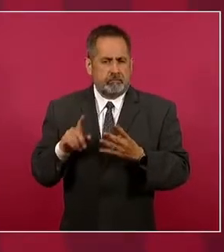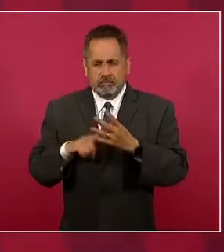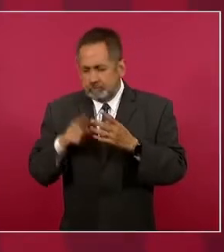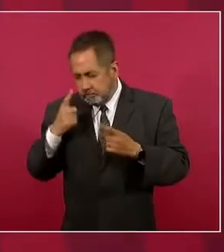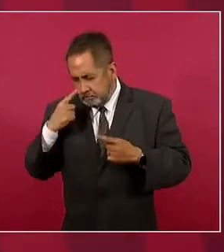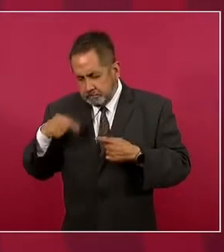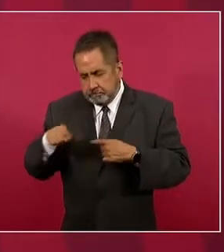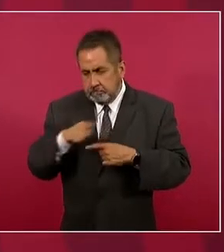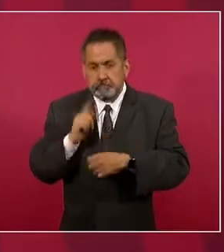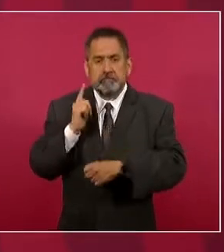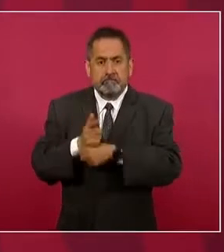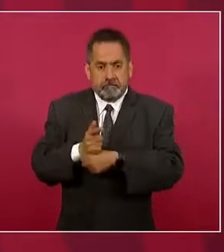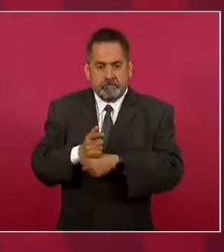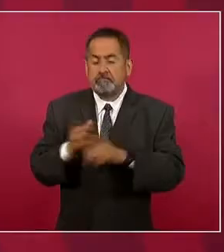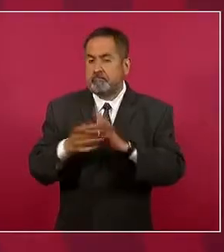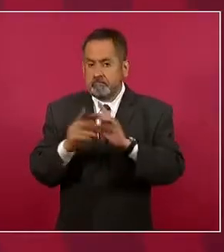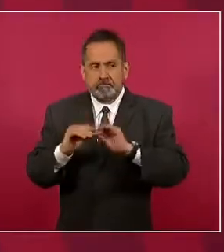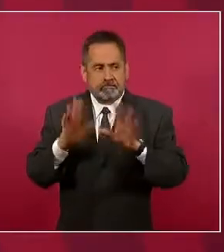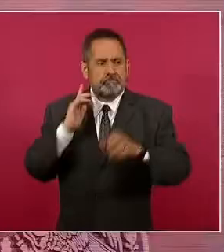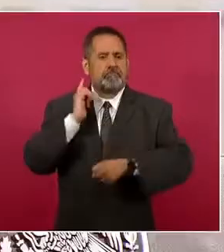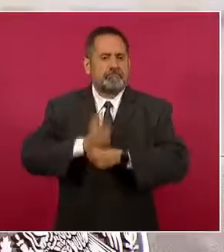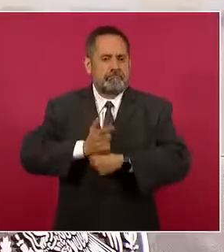hemos logrado aclarar